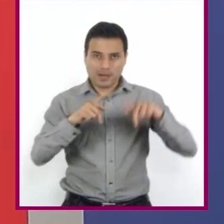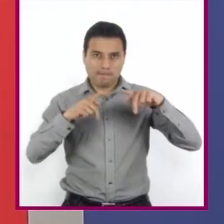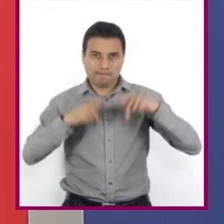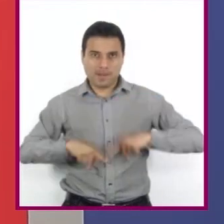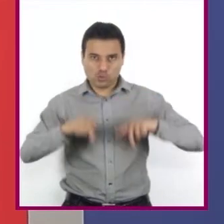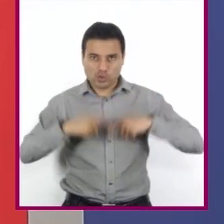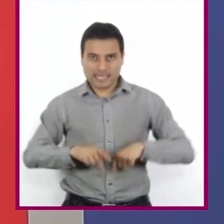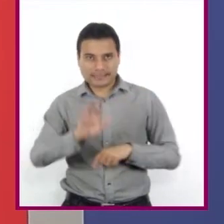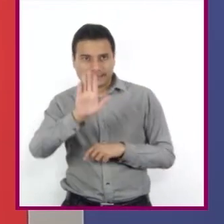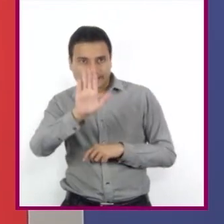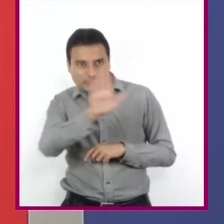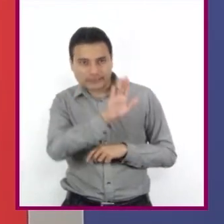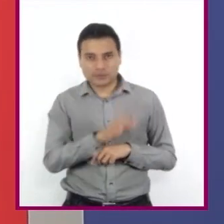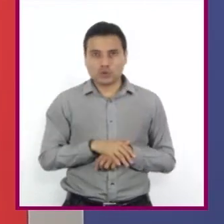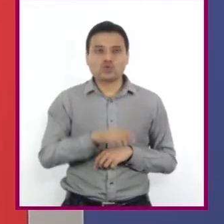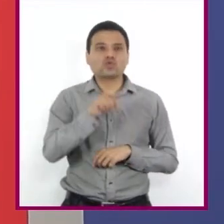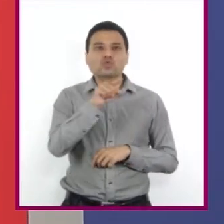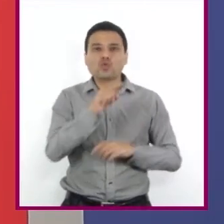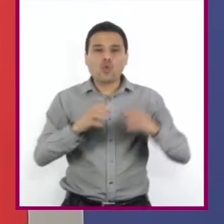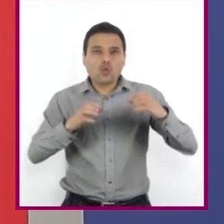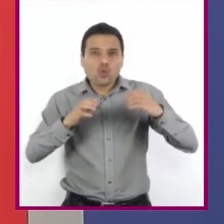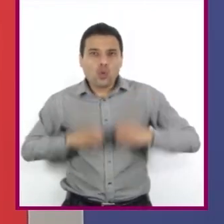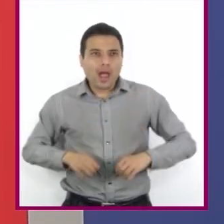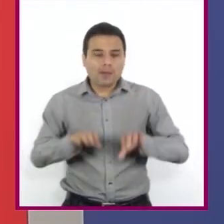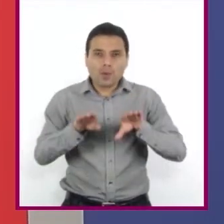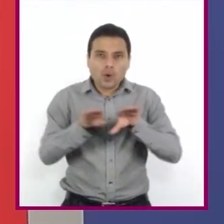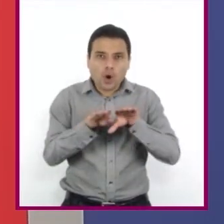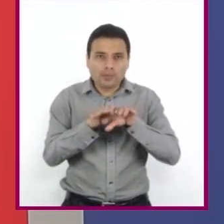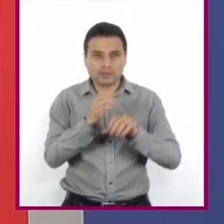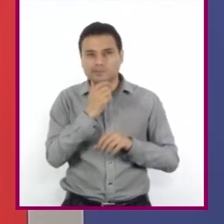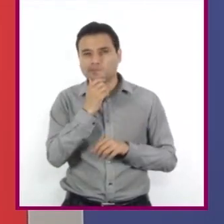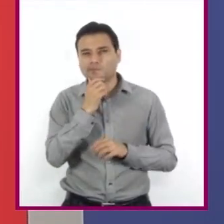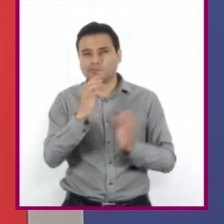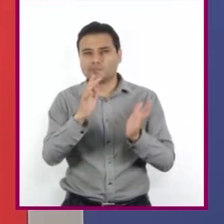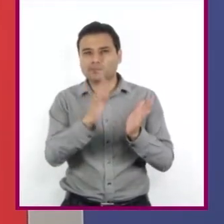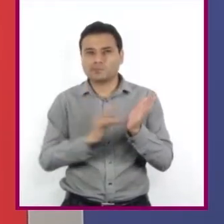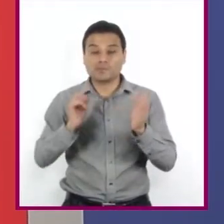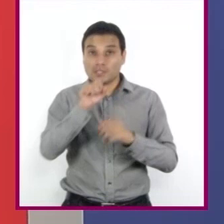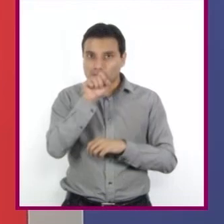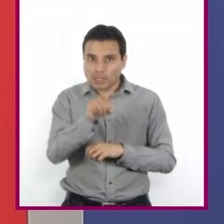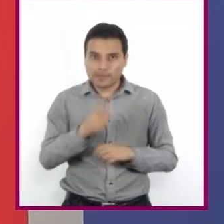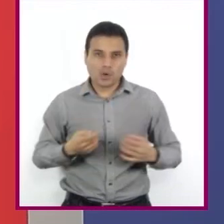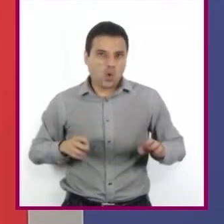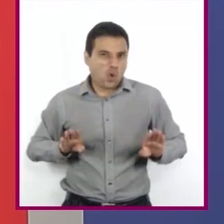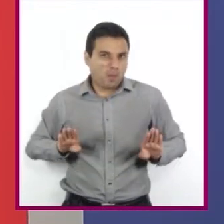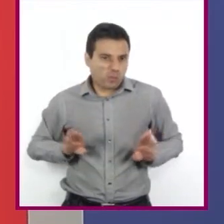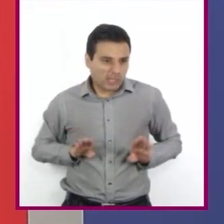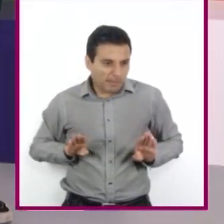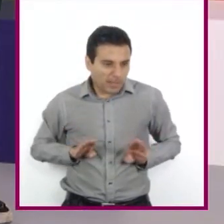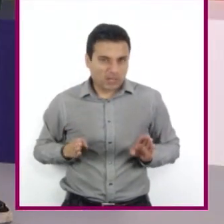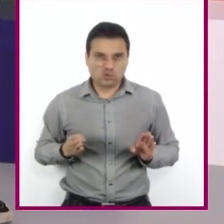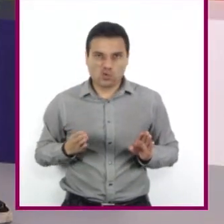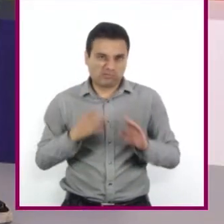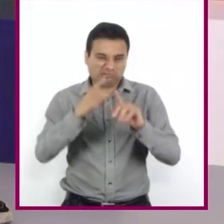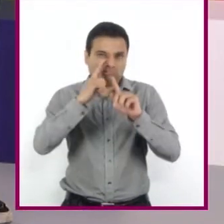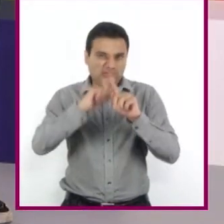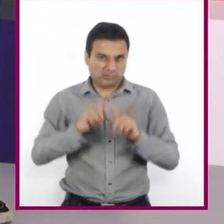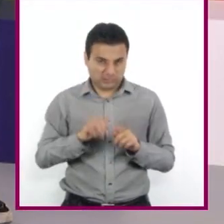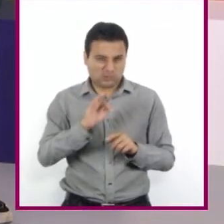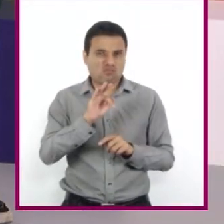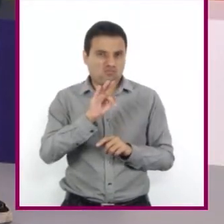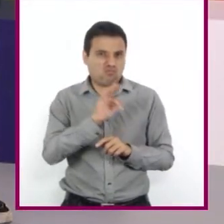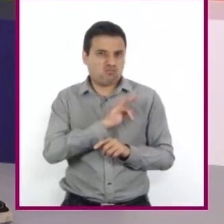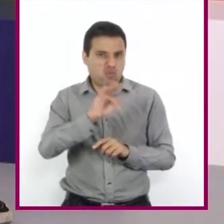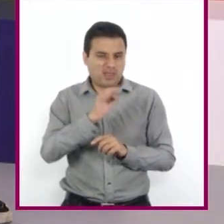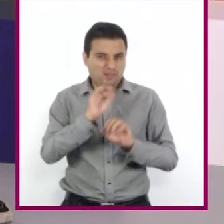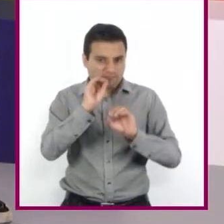físicas, pero también, con él, podemos capturar el comportamiento, la personalidad y más. Es